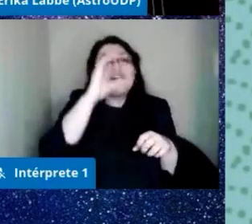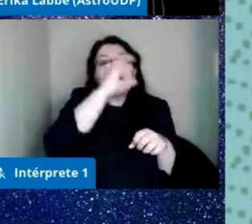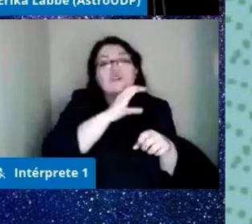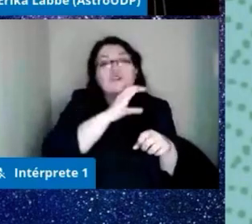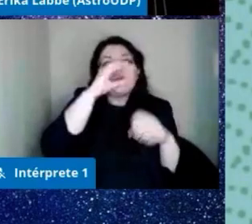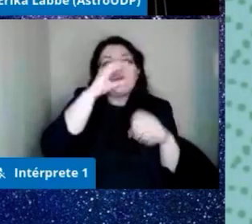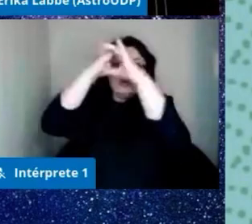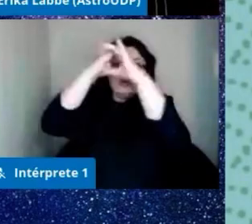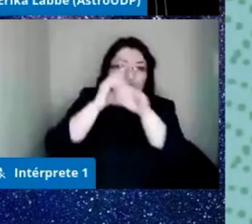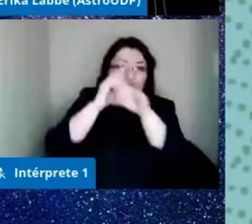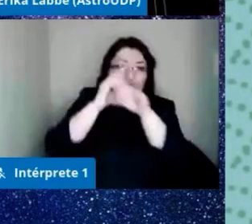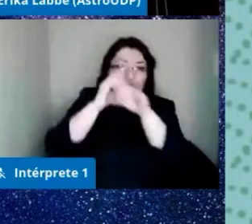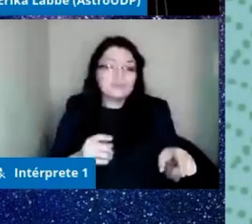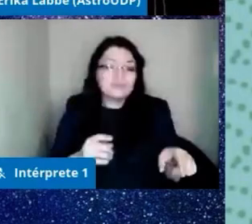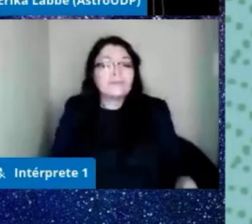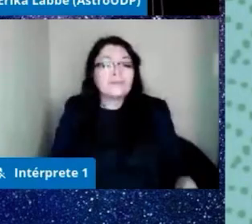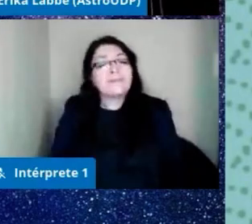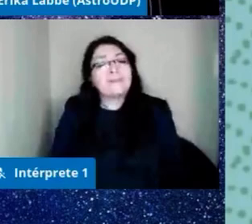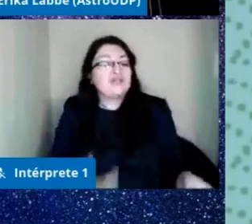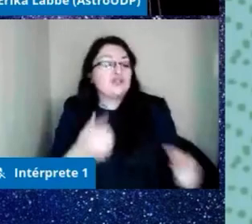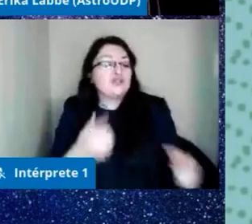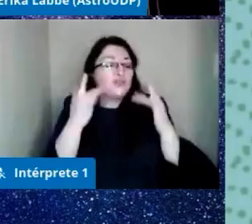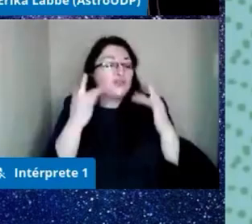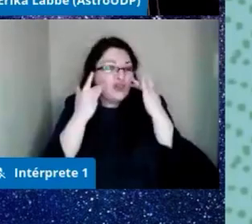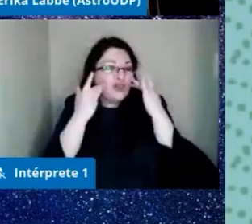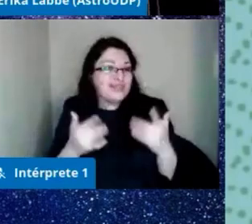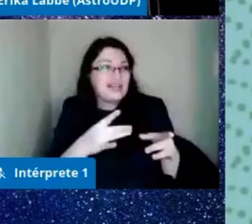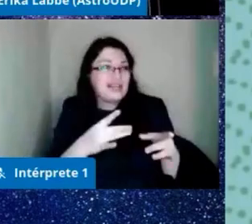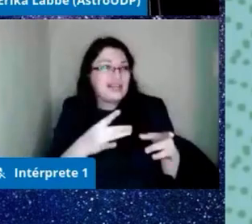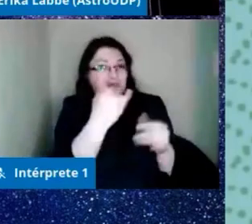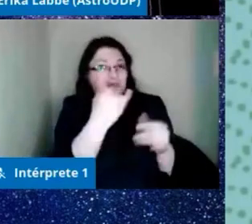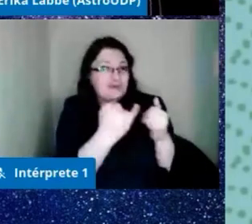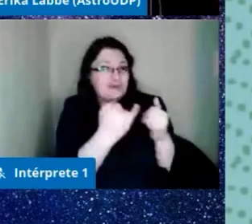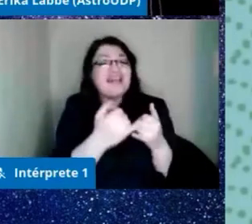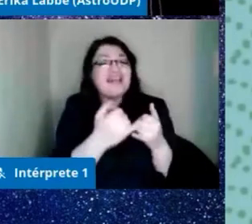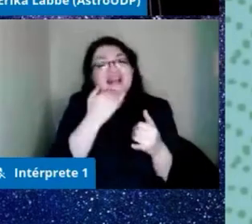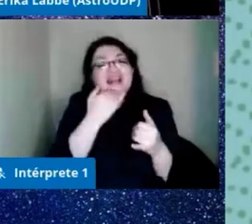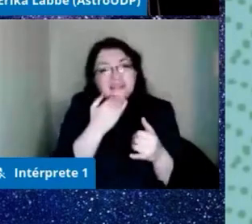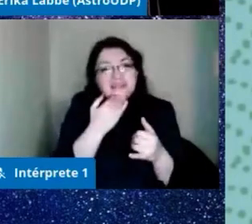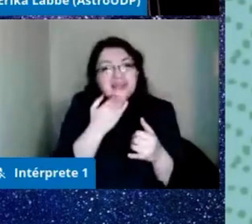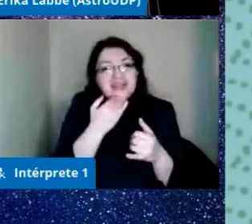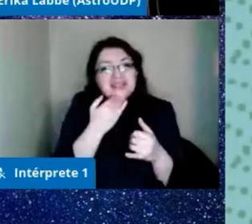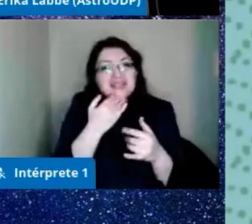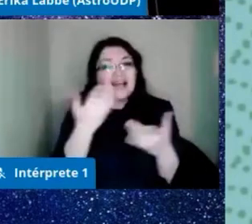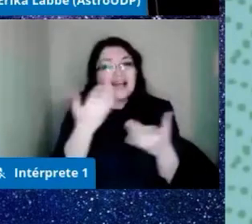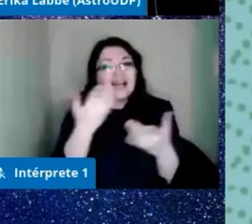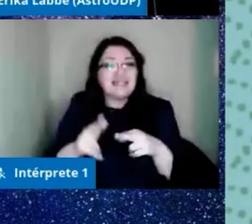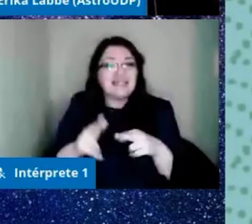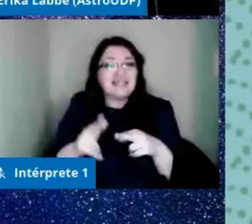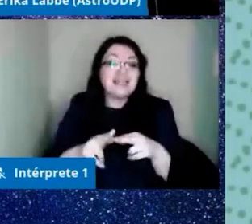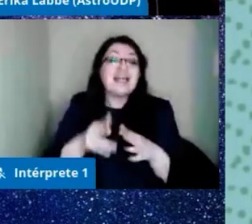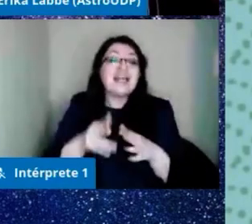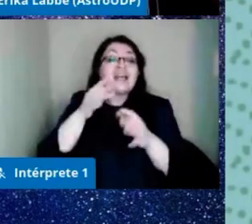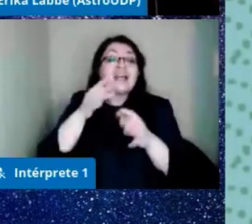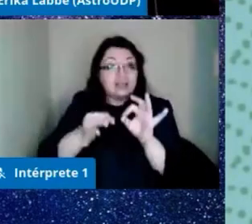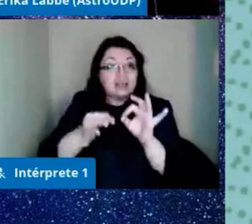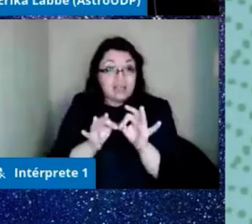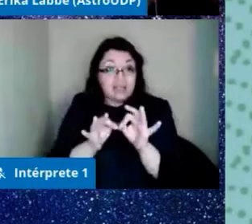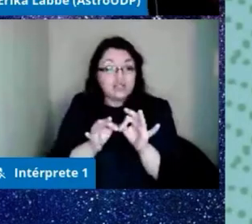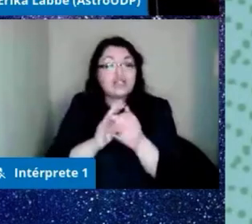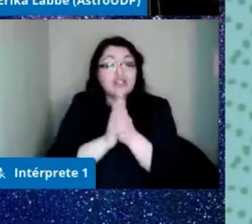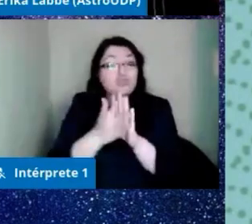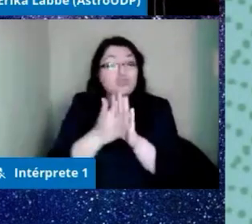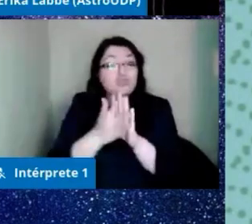pensar en masificar también la idea de la interpretación en lengua de señas chilena en todas estas actividades,